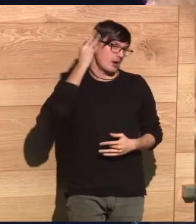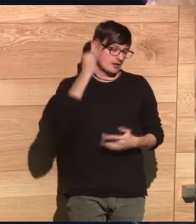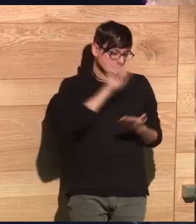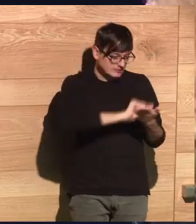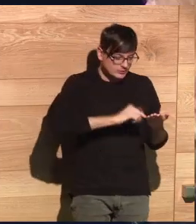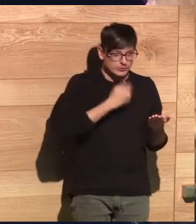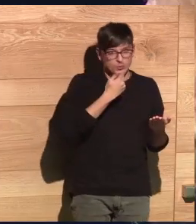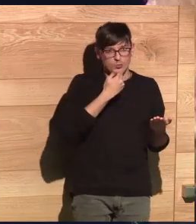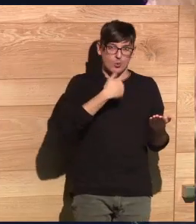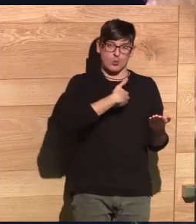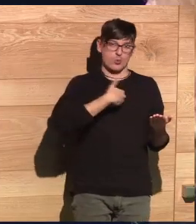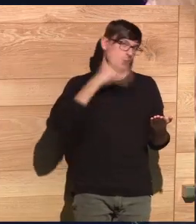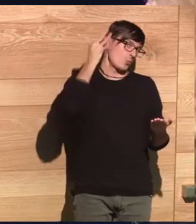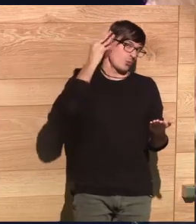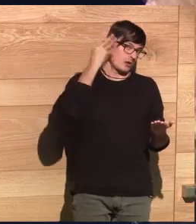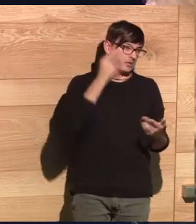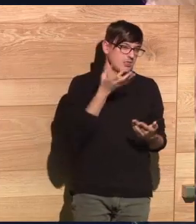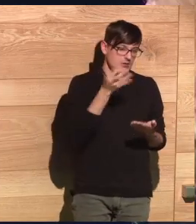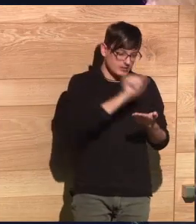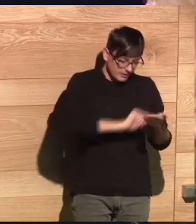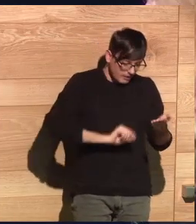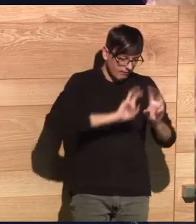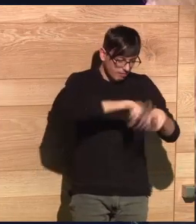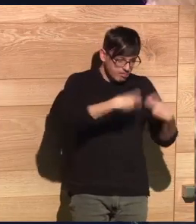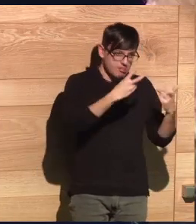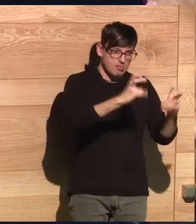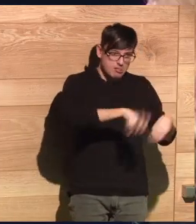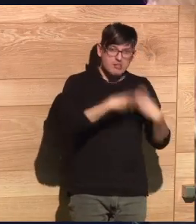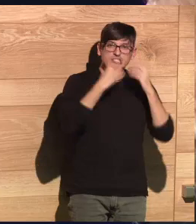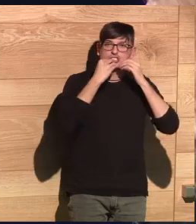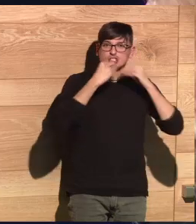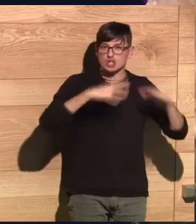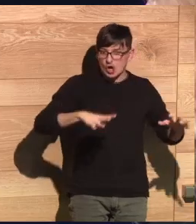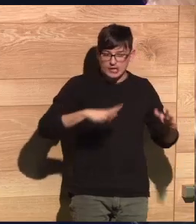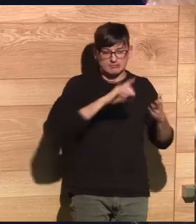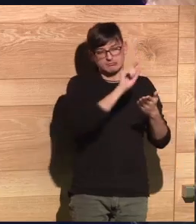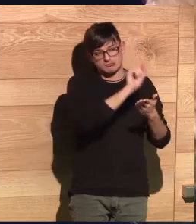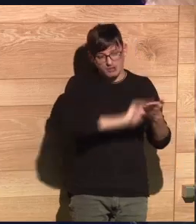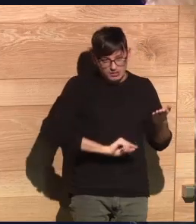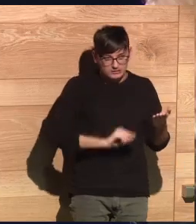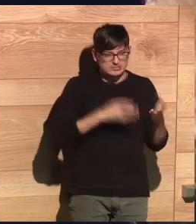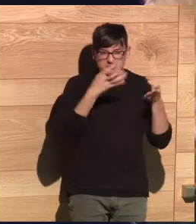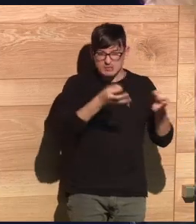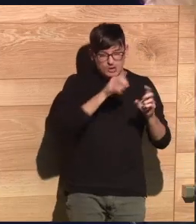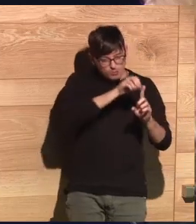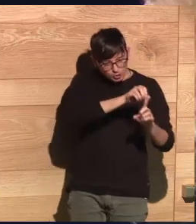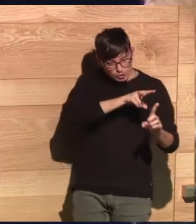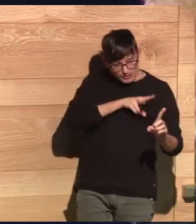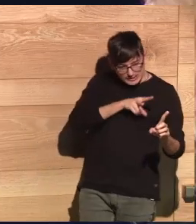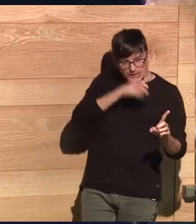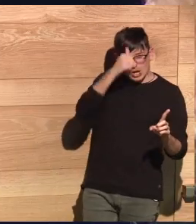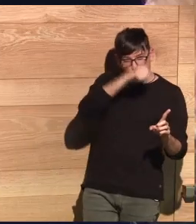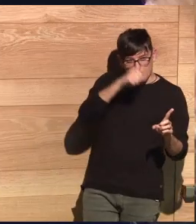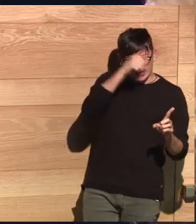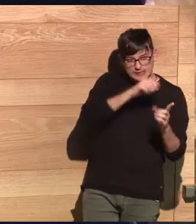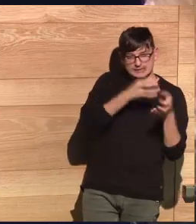como mujeres, ¿no? Hay que reescribir capítulos de la historia, ¿no? Que las hemos visto a través de los ojos de los hombres que las han escrito